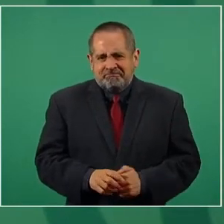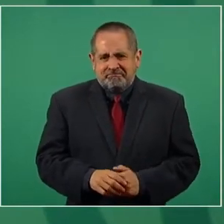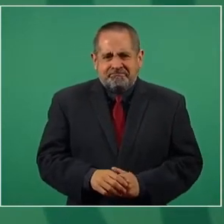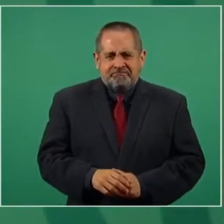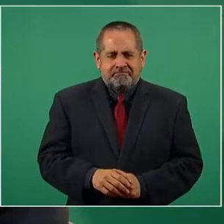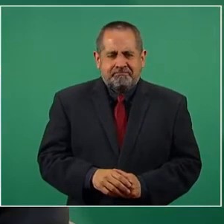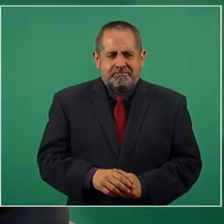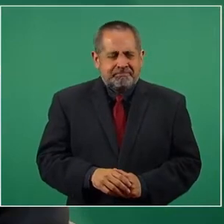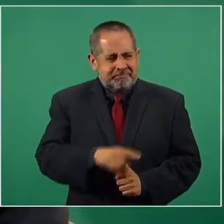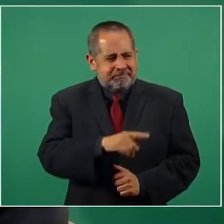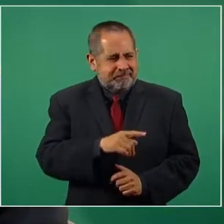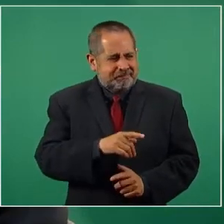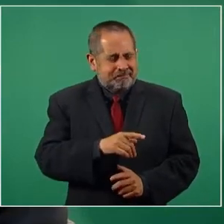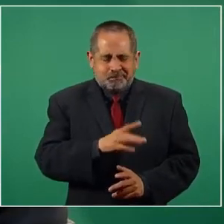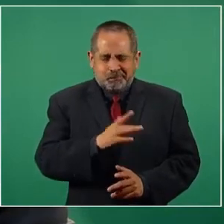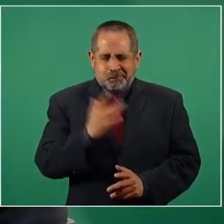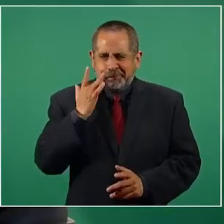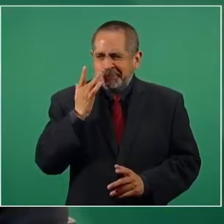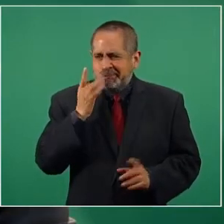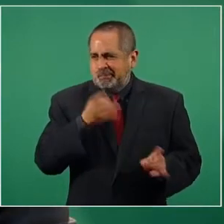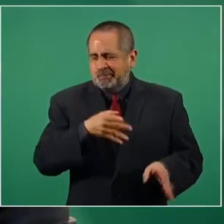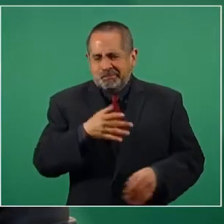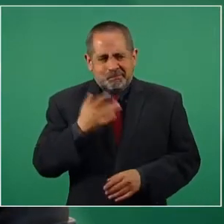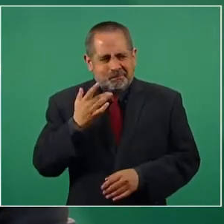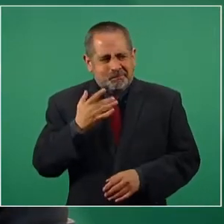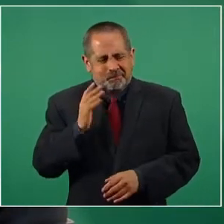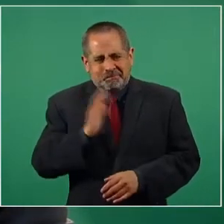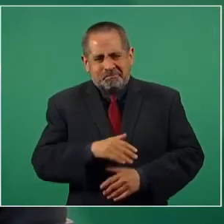son chocantes.